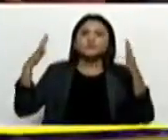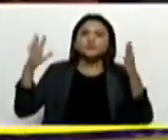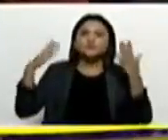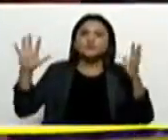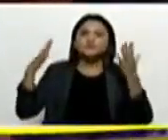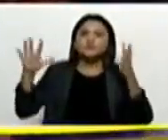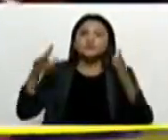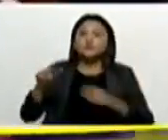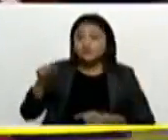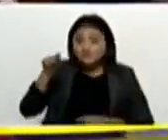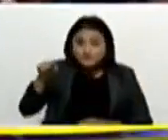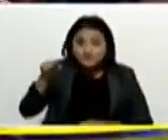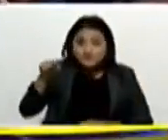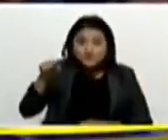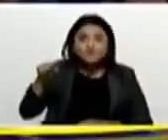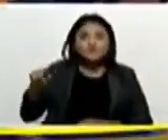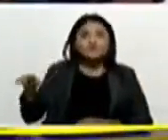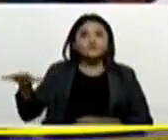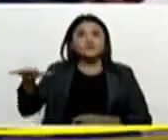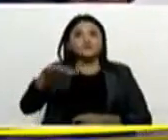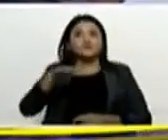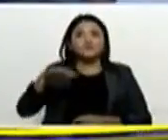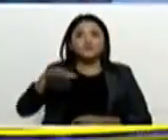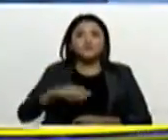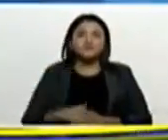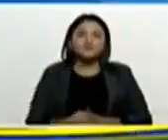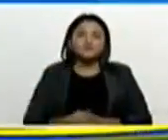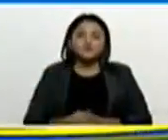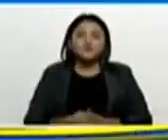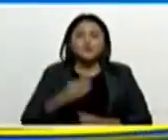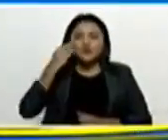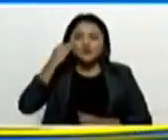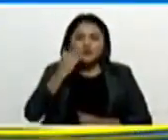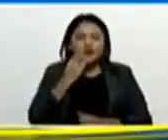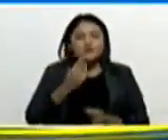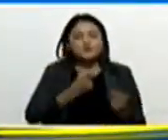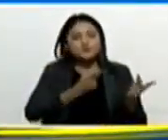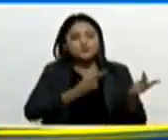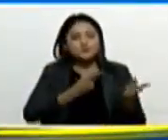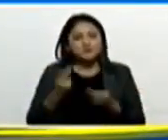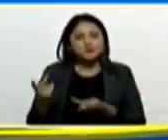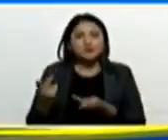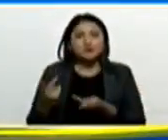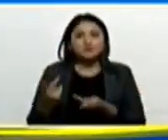Y ahí cuando Fidel lo invita y llega él